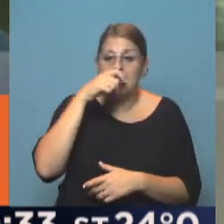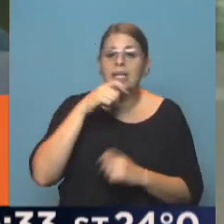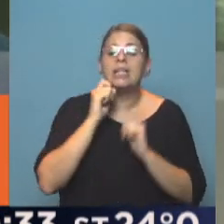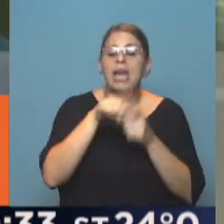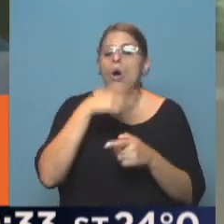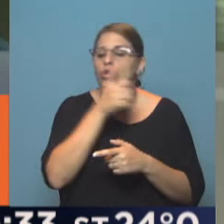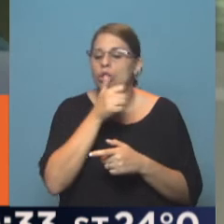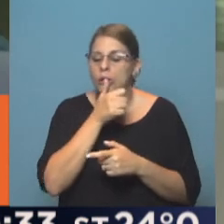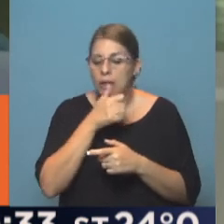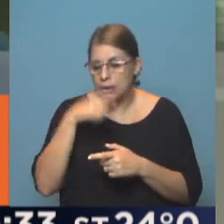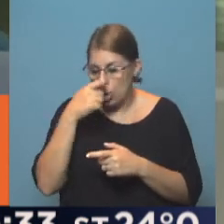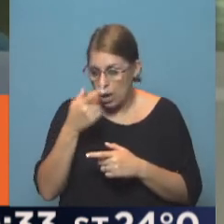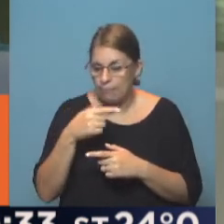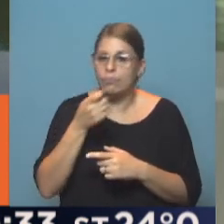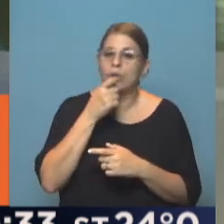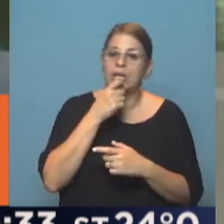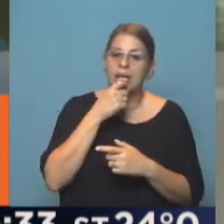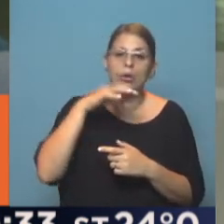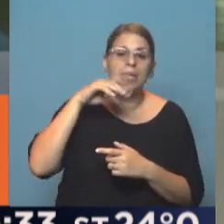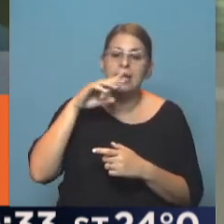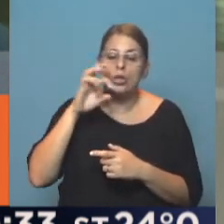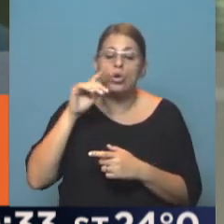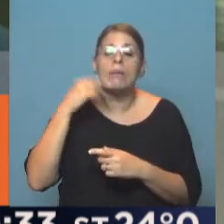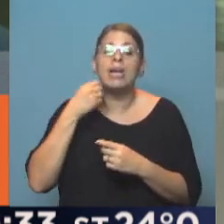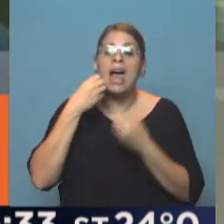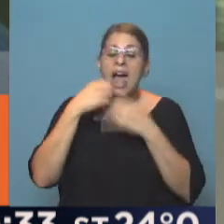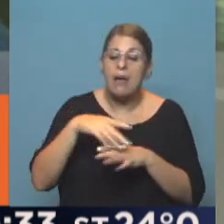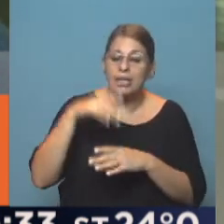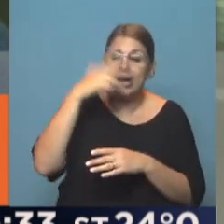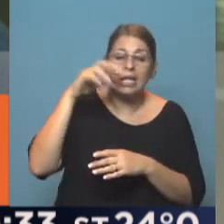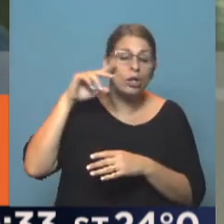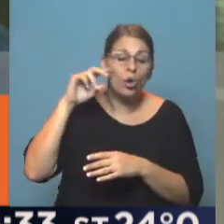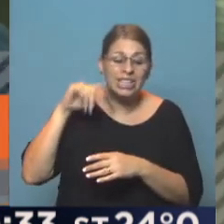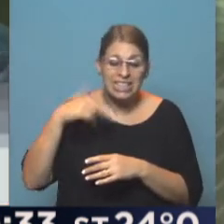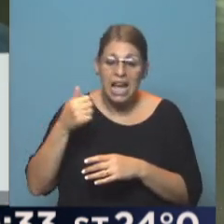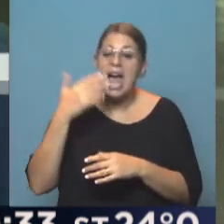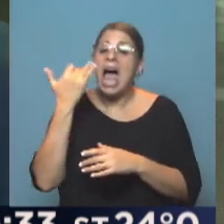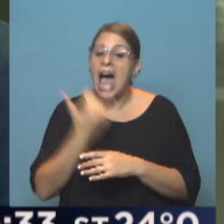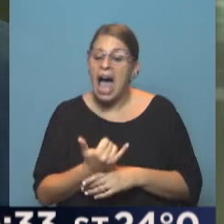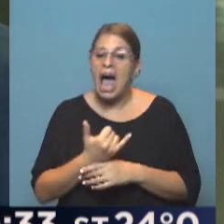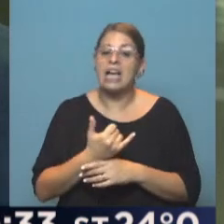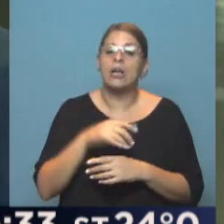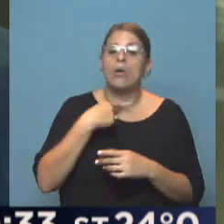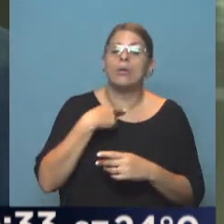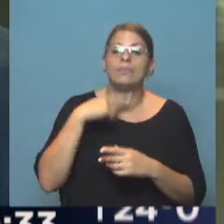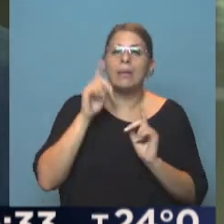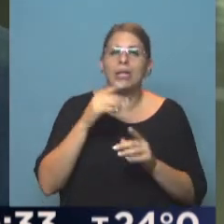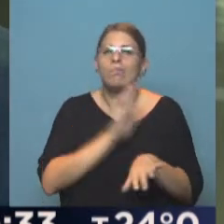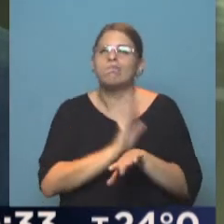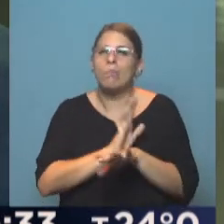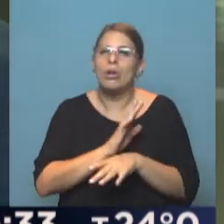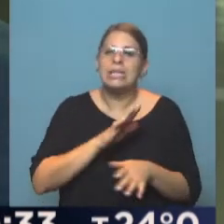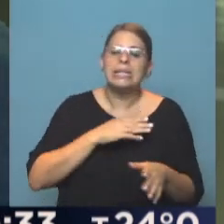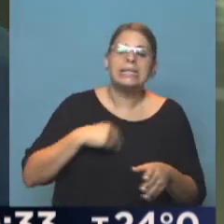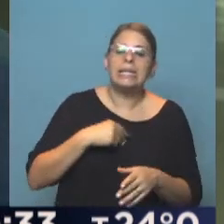por ejemplo darle en mitad dona para dejar la heroína entonces tienen efectos opiáceos también son más